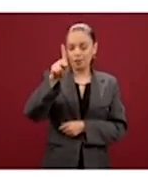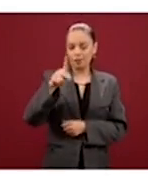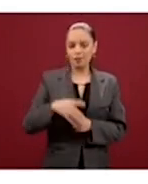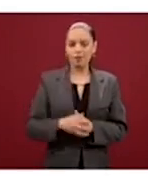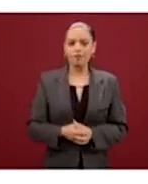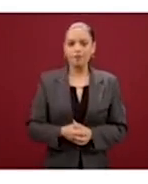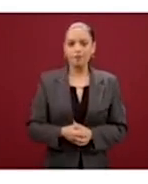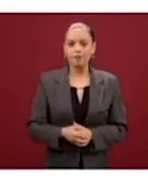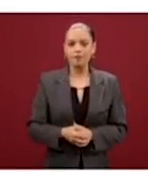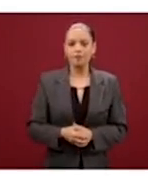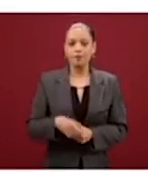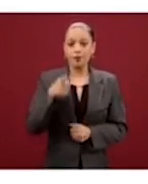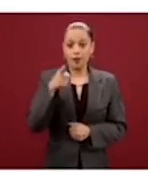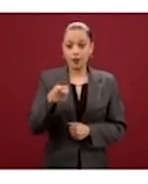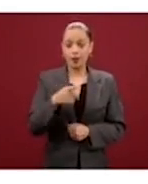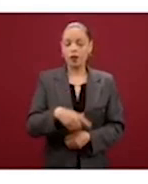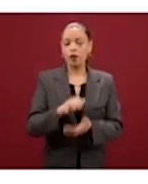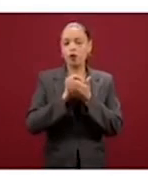Lotería Nacional.